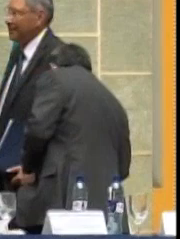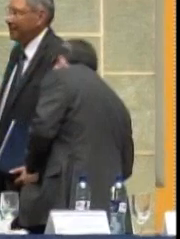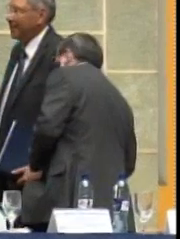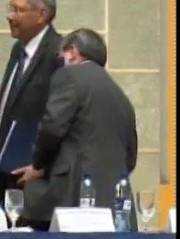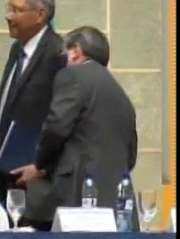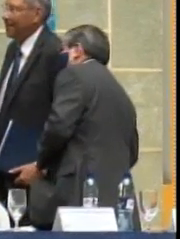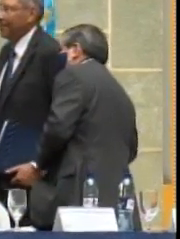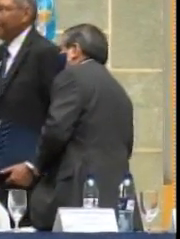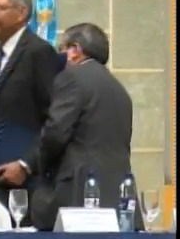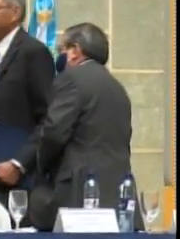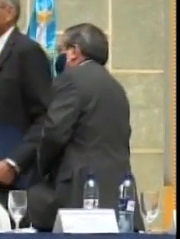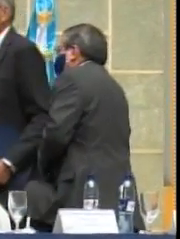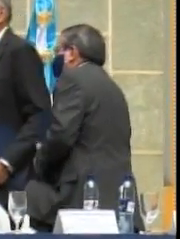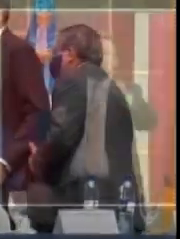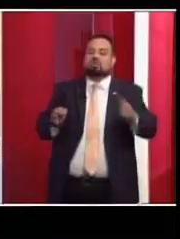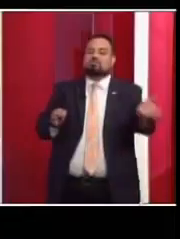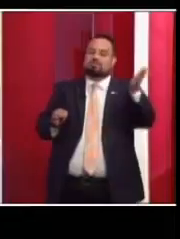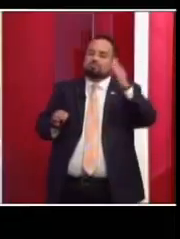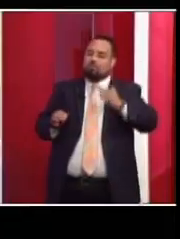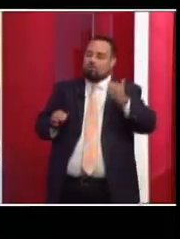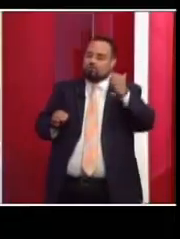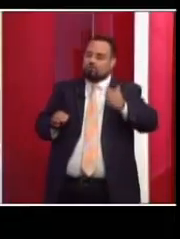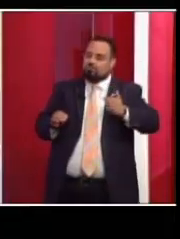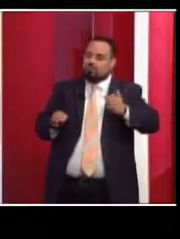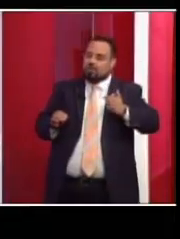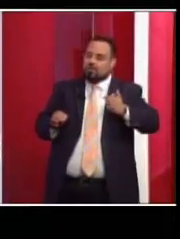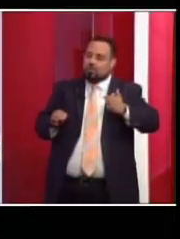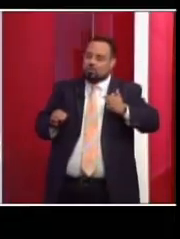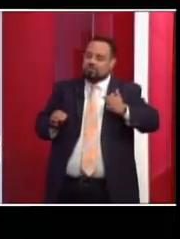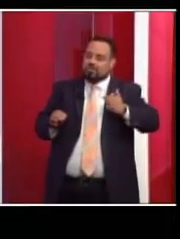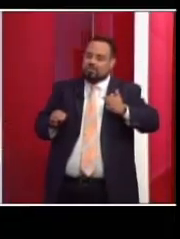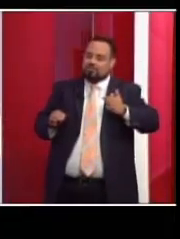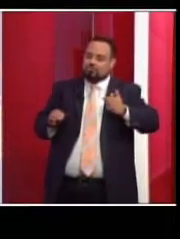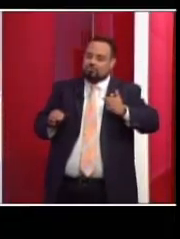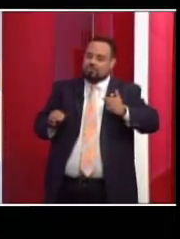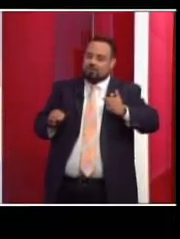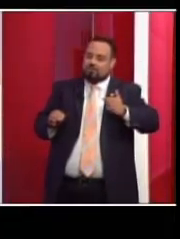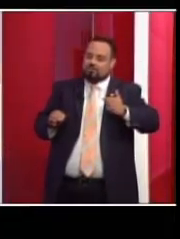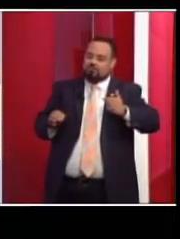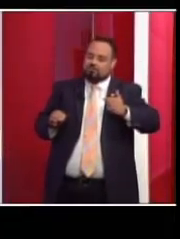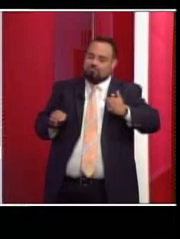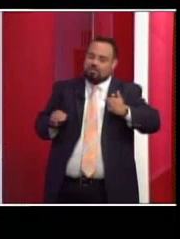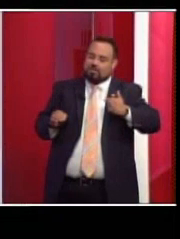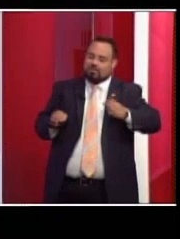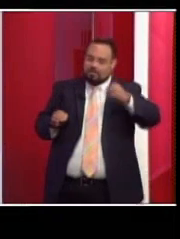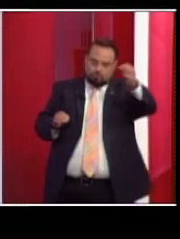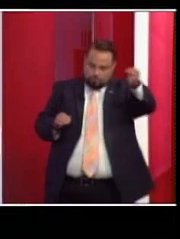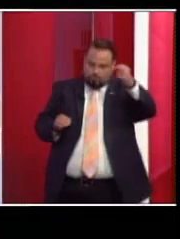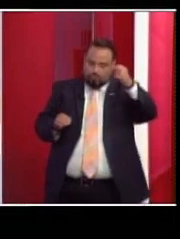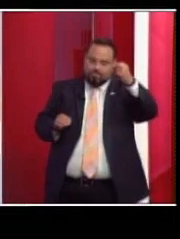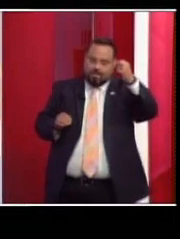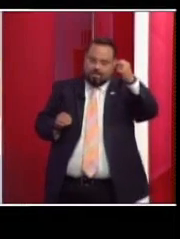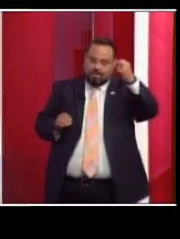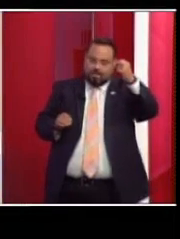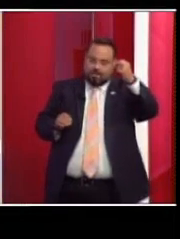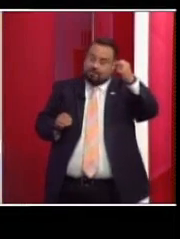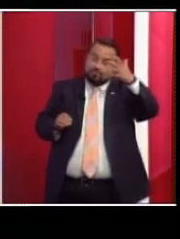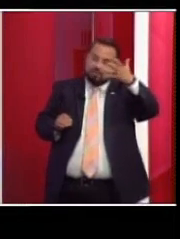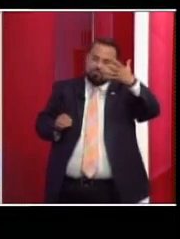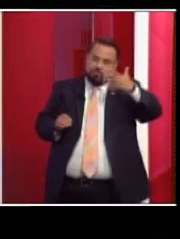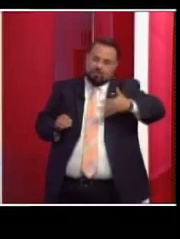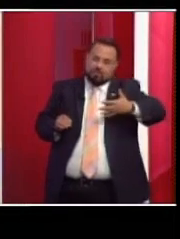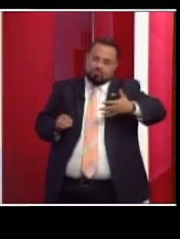parecen ser bastante razonables el hecho además de que se pueda contemplar los ingresos que a veces no están bancarizados como el